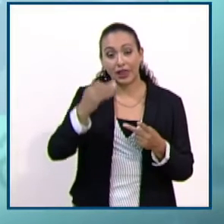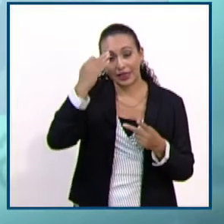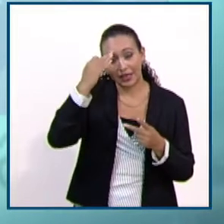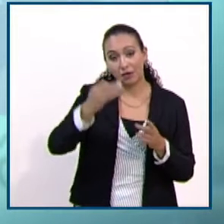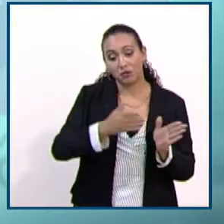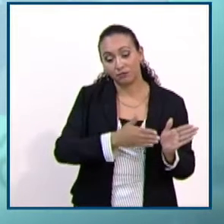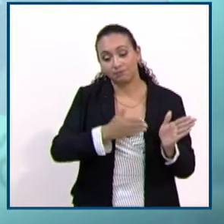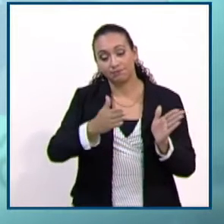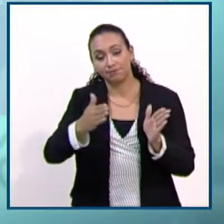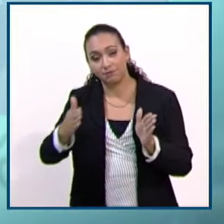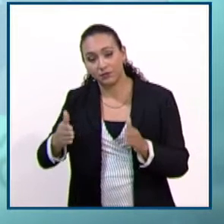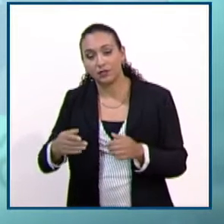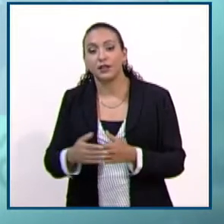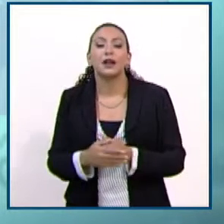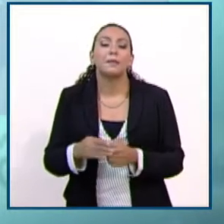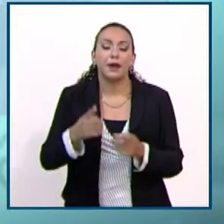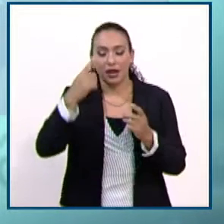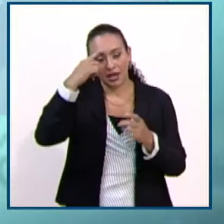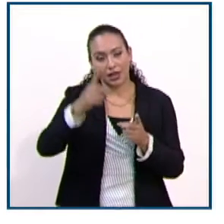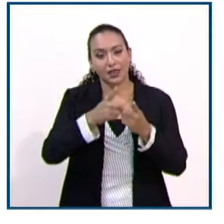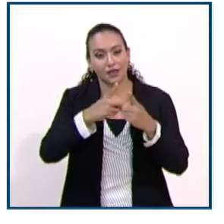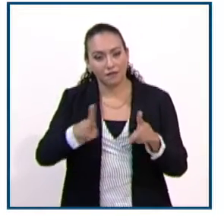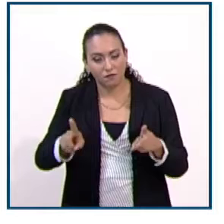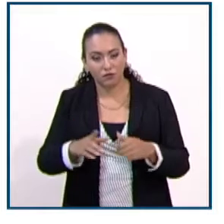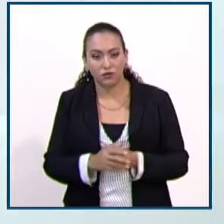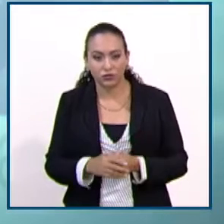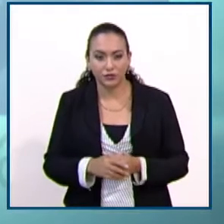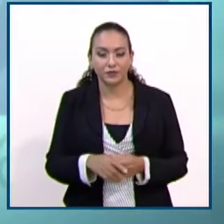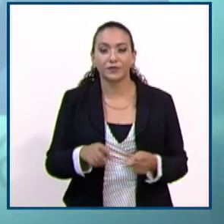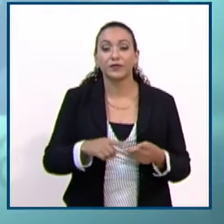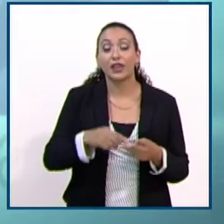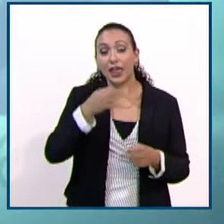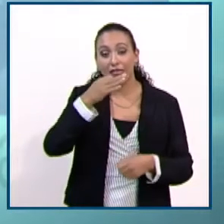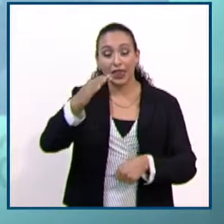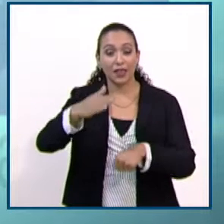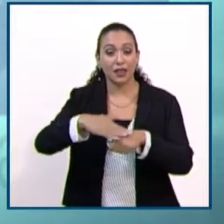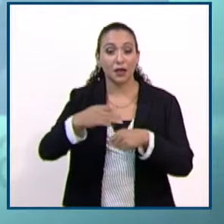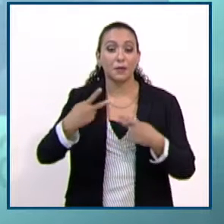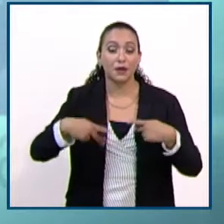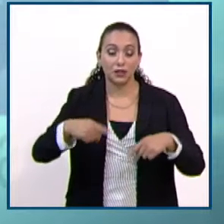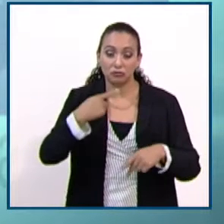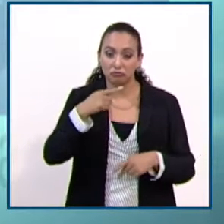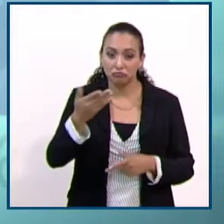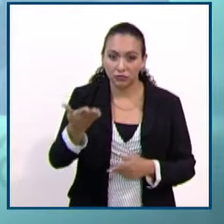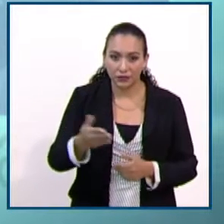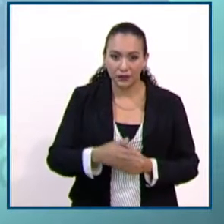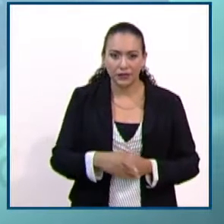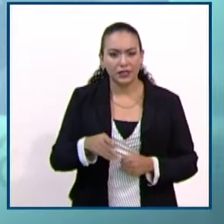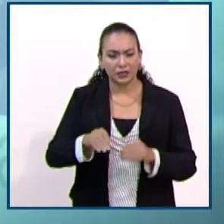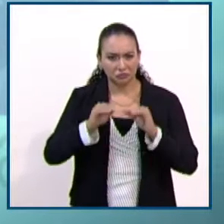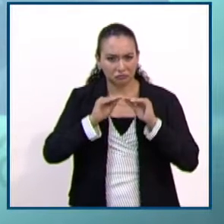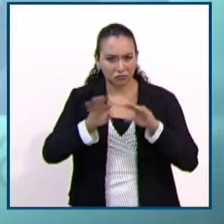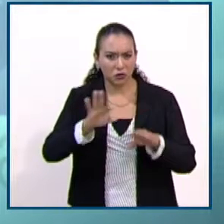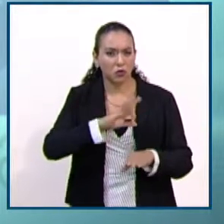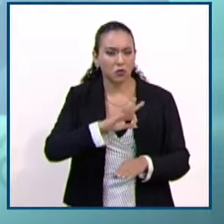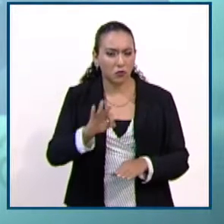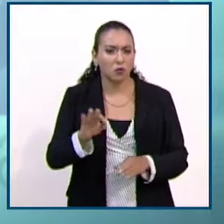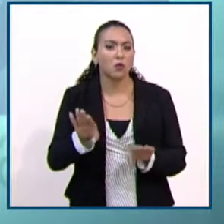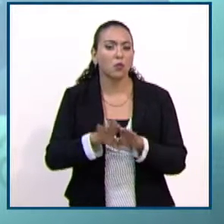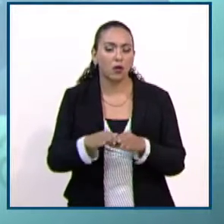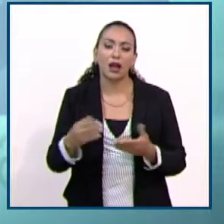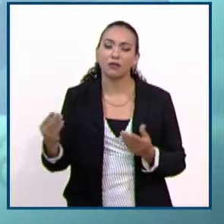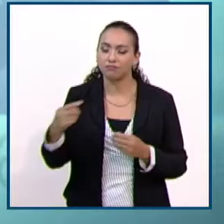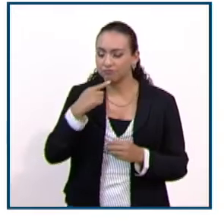divorcio sin expresión de causa, incidente de nulidad de notificación del acto reclamado. Puede promoverse simultáneamente al juicio de